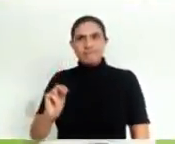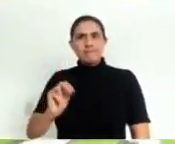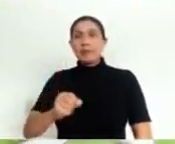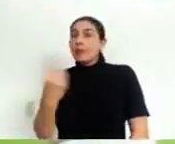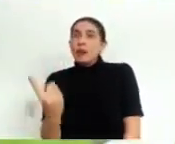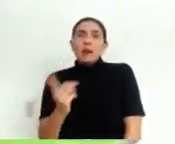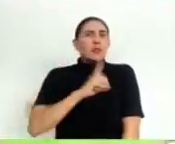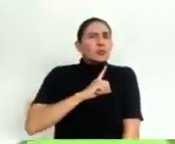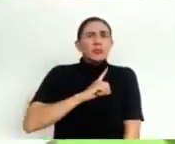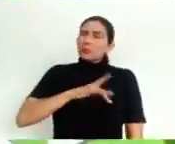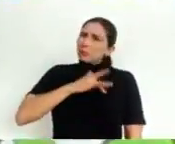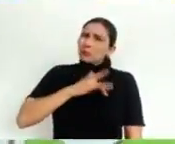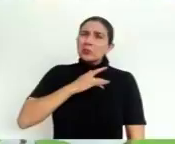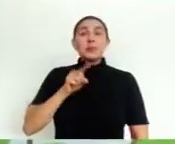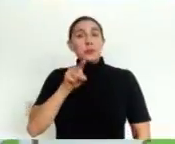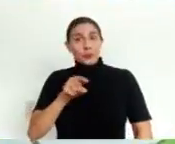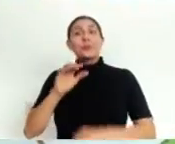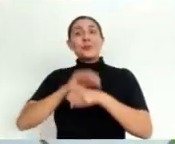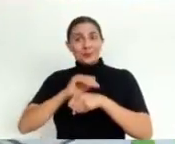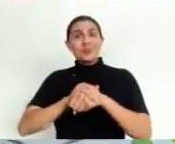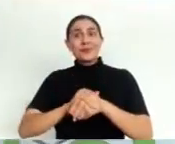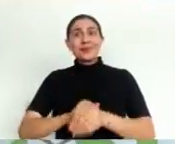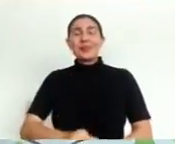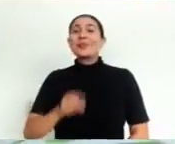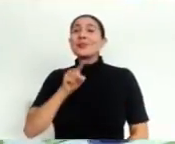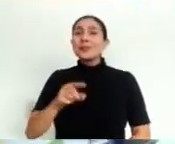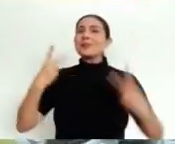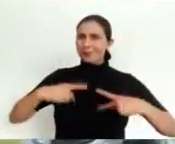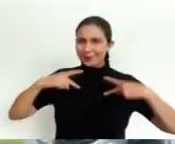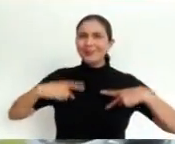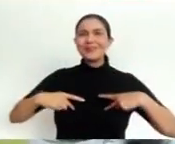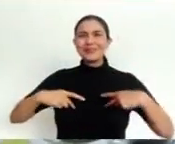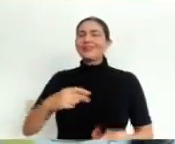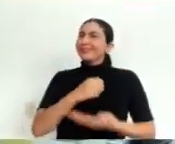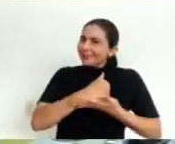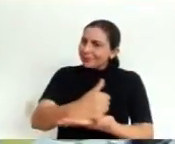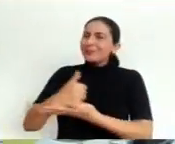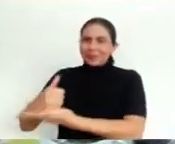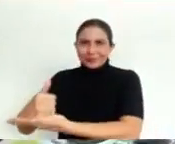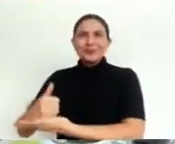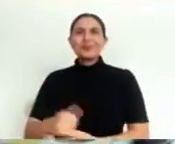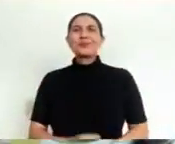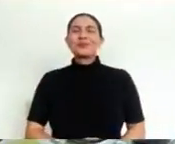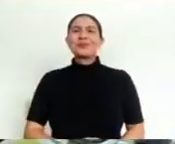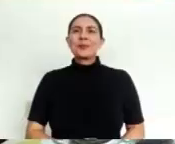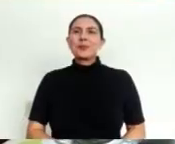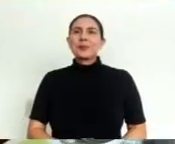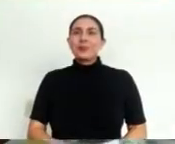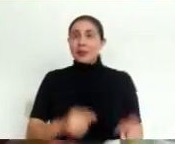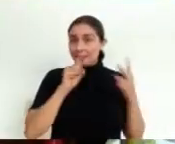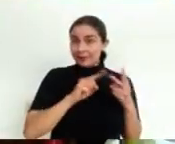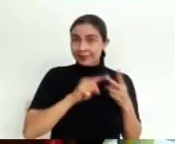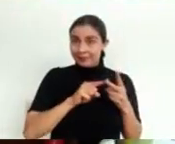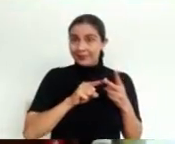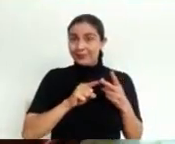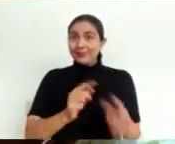de alguien que se encuentra solo o sola. Busca hacer el bien a los y las demás. El